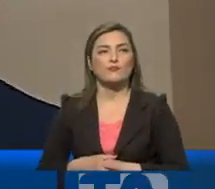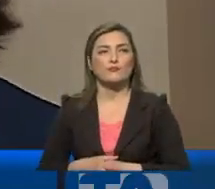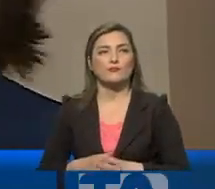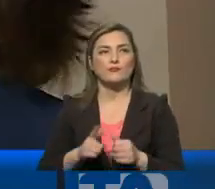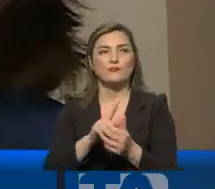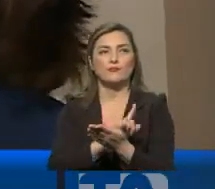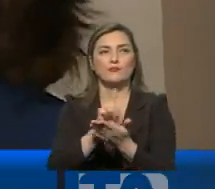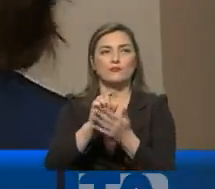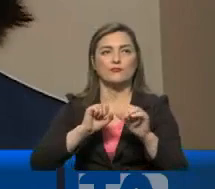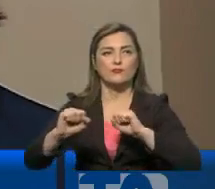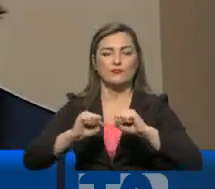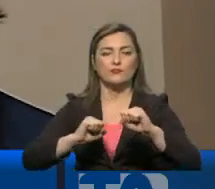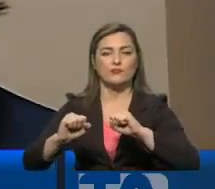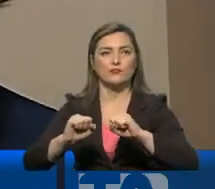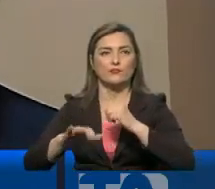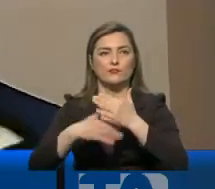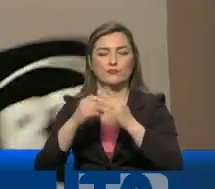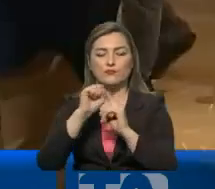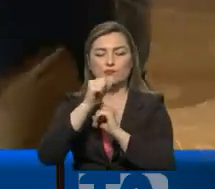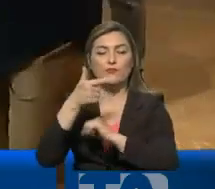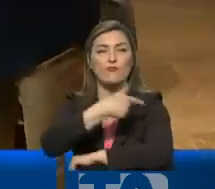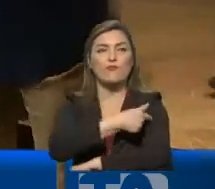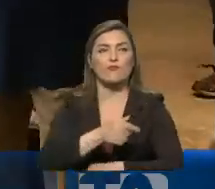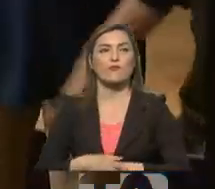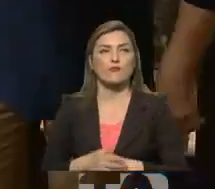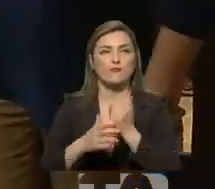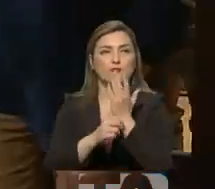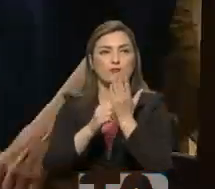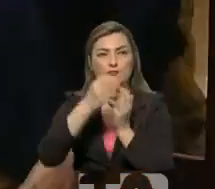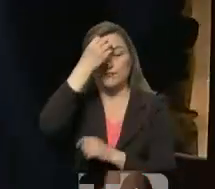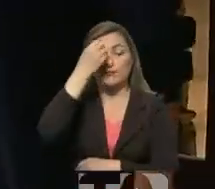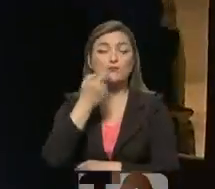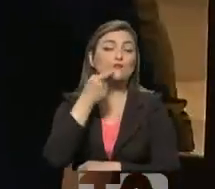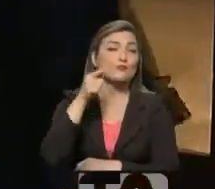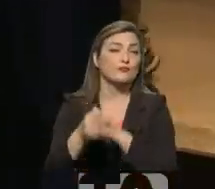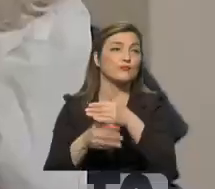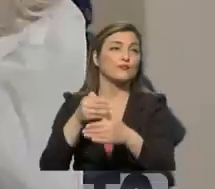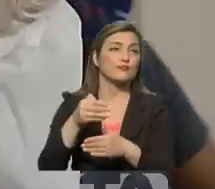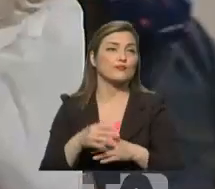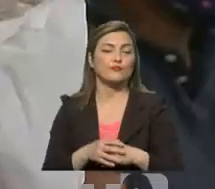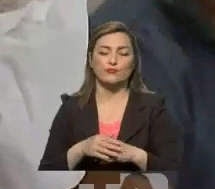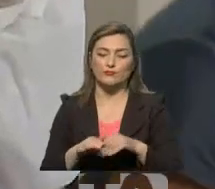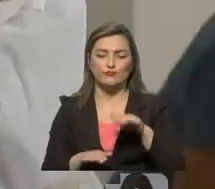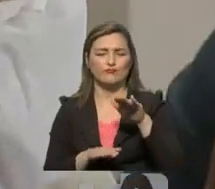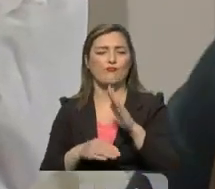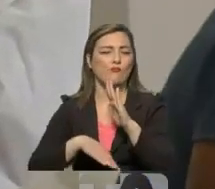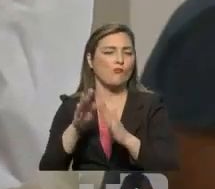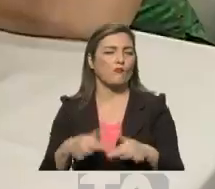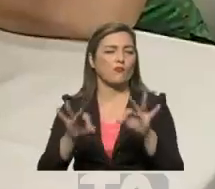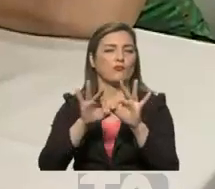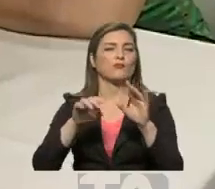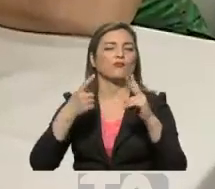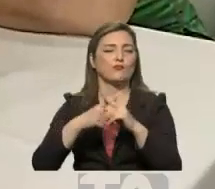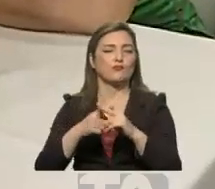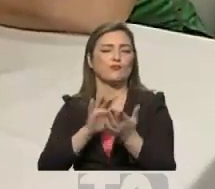la primera semana de mayo que esté todo el sistema vacunado la ministra de educación aseguró que este proceso sería el paso más importante para empezar